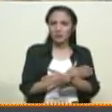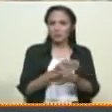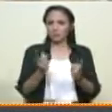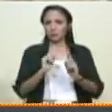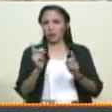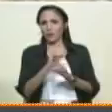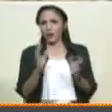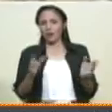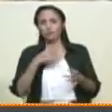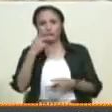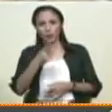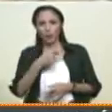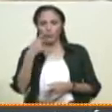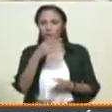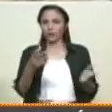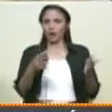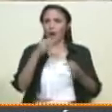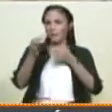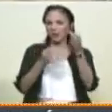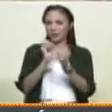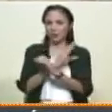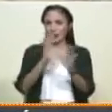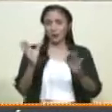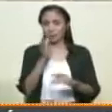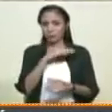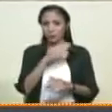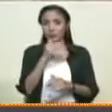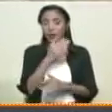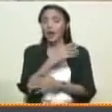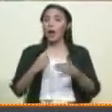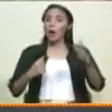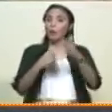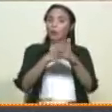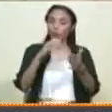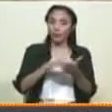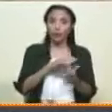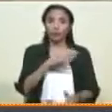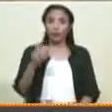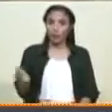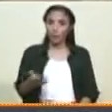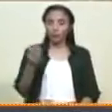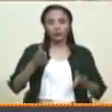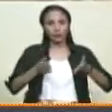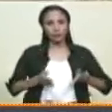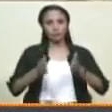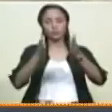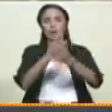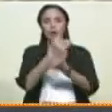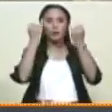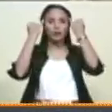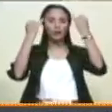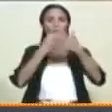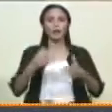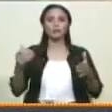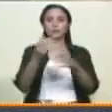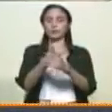Estado que definió políticamente el camino de la revolución bolivariana hacia el socialismo.